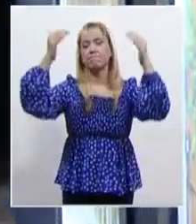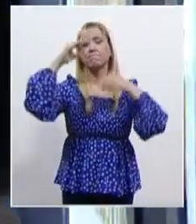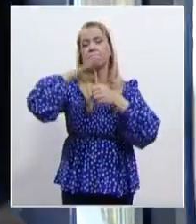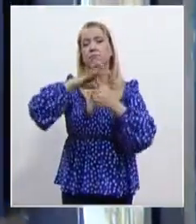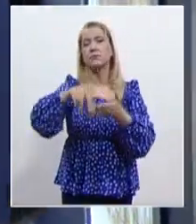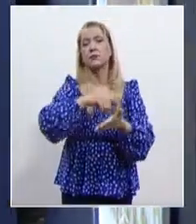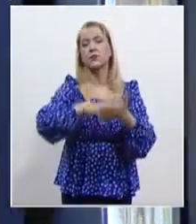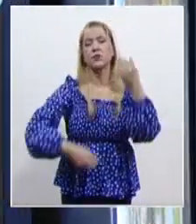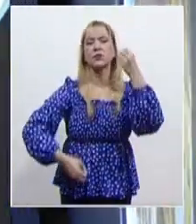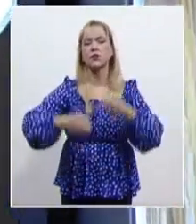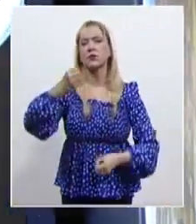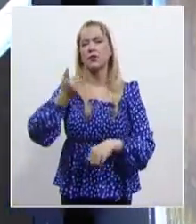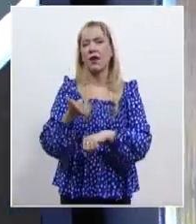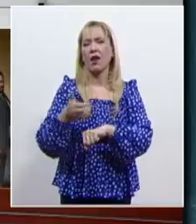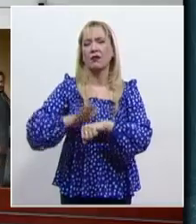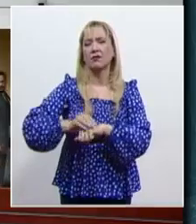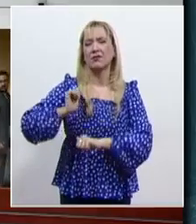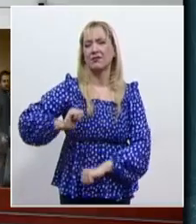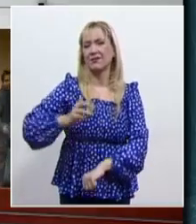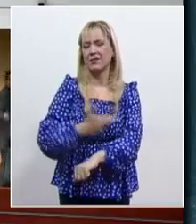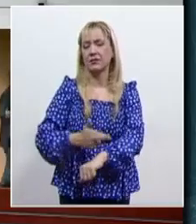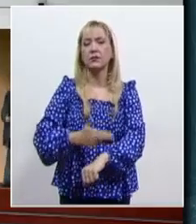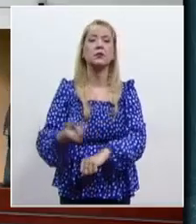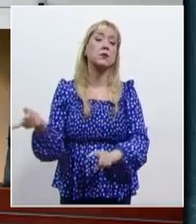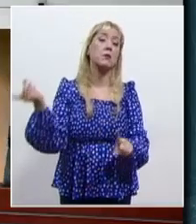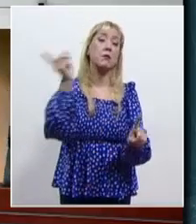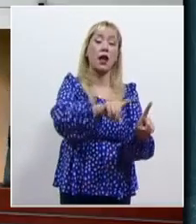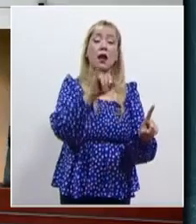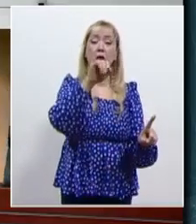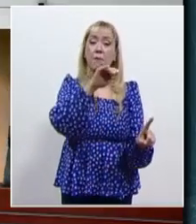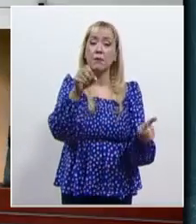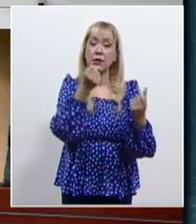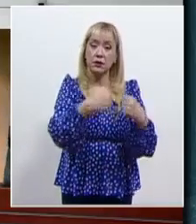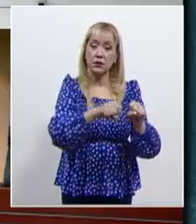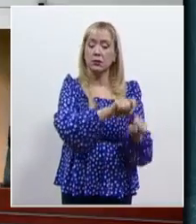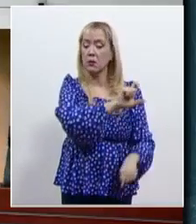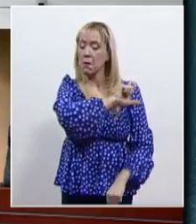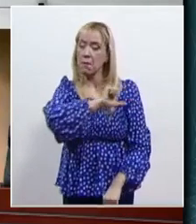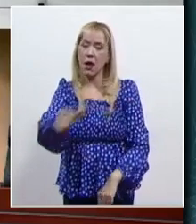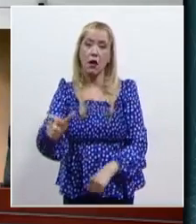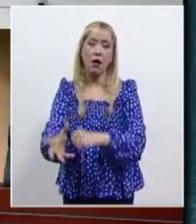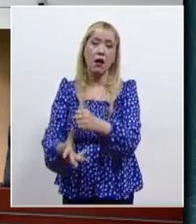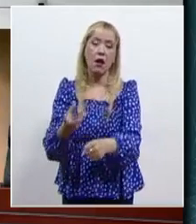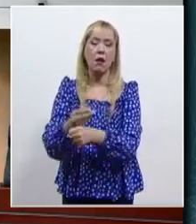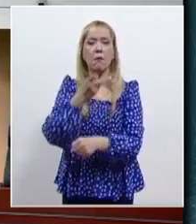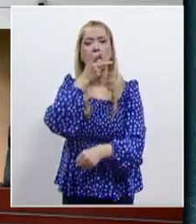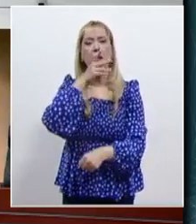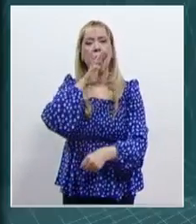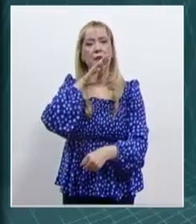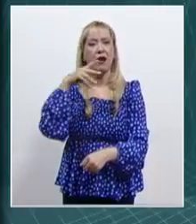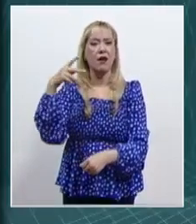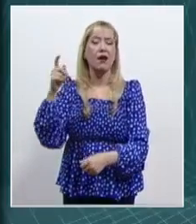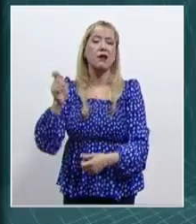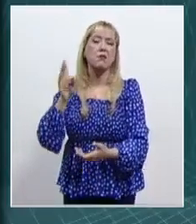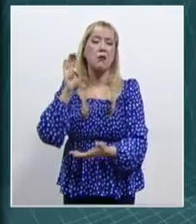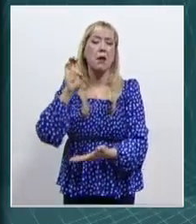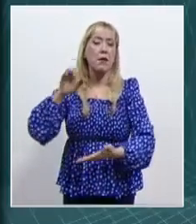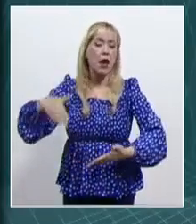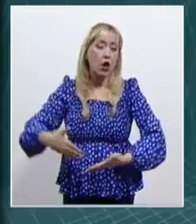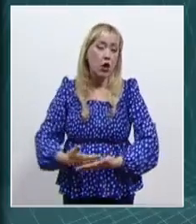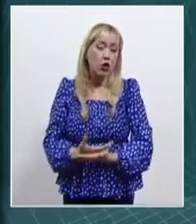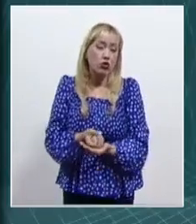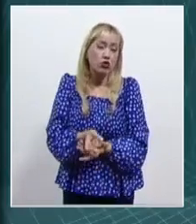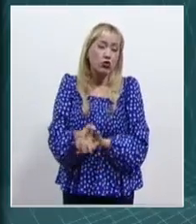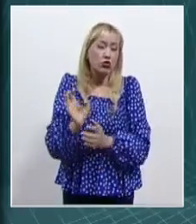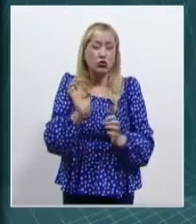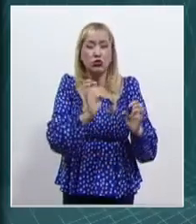de Justicia Administrativa ordenó al IMSS pagar una indemnización a los padres de un recién nacido que falleció en un hospital de Culiacán a